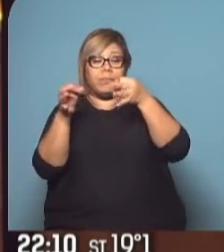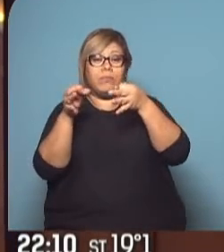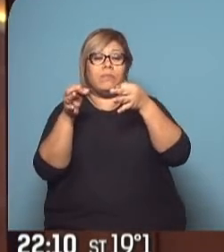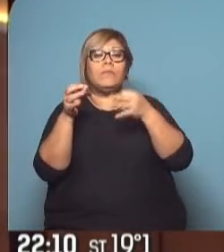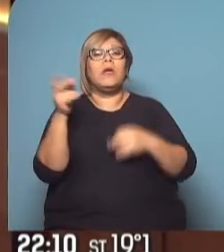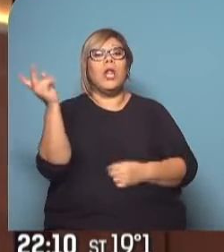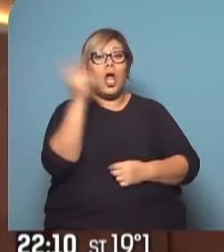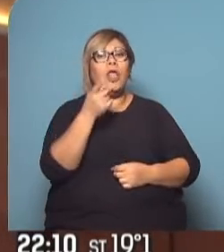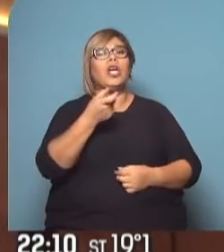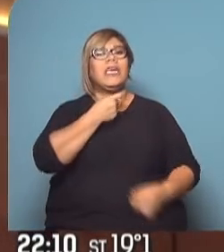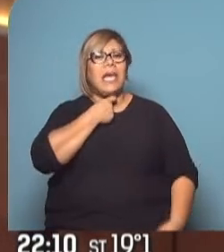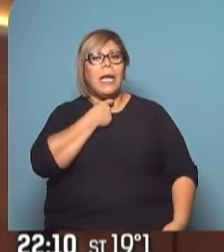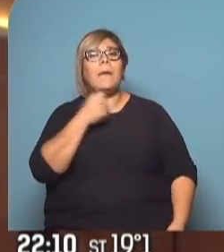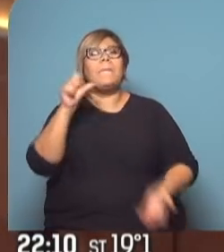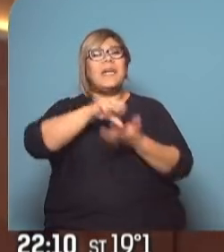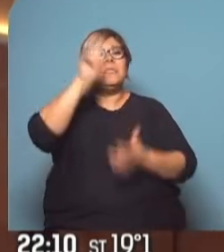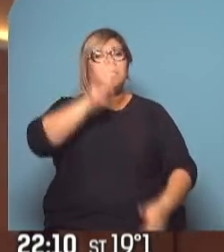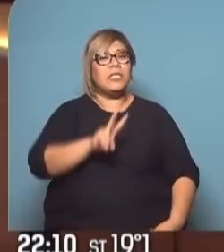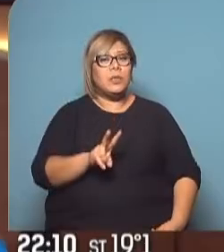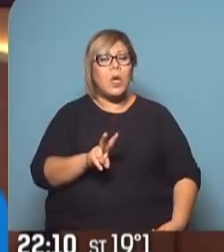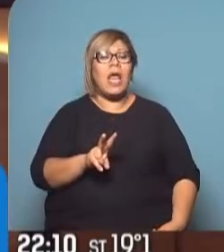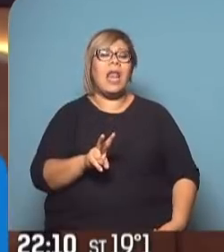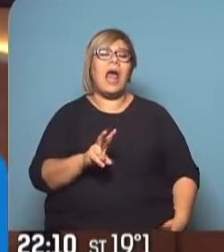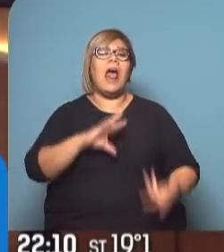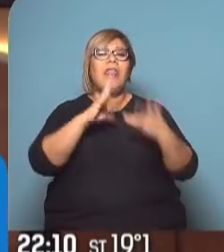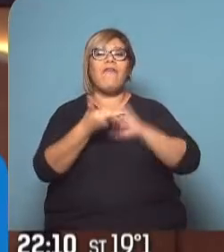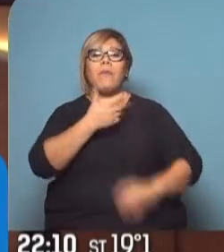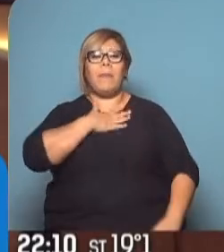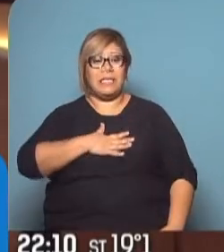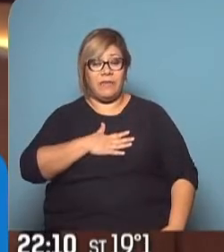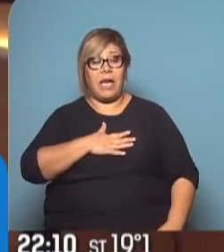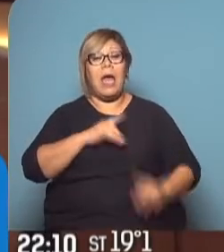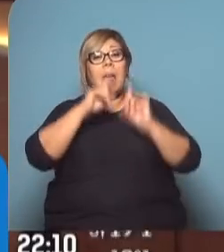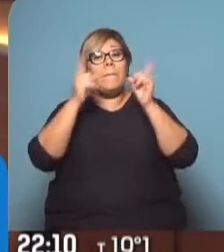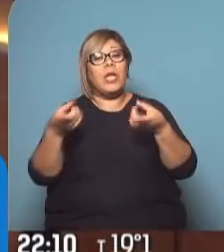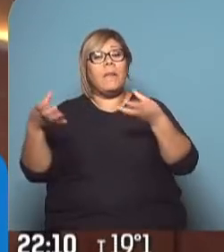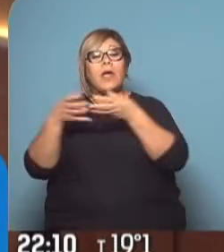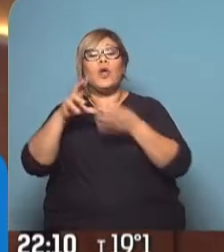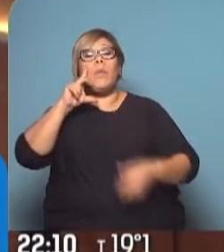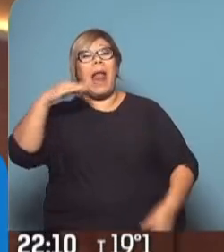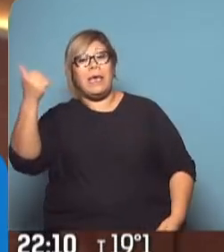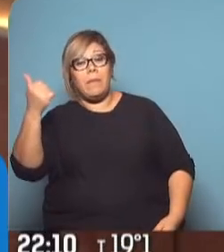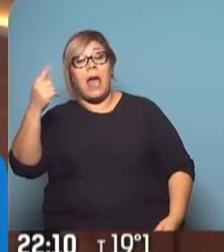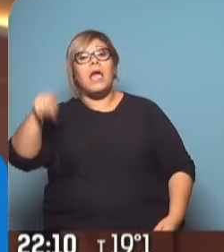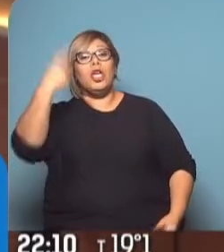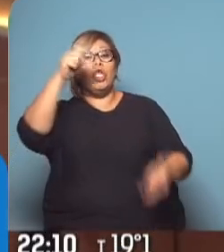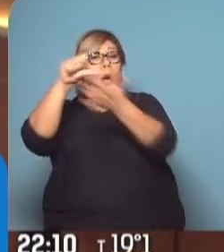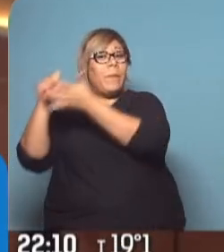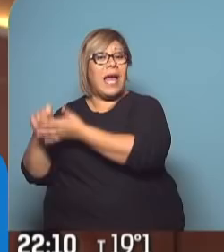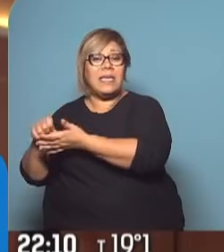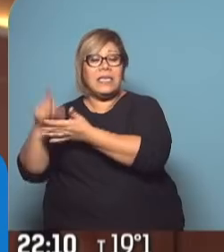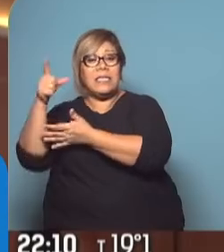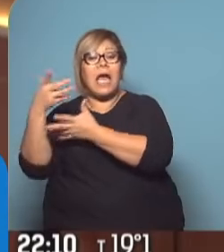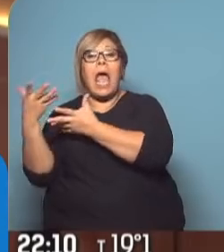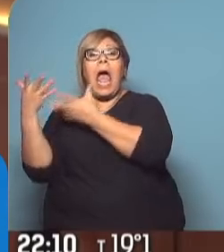cual quiere involucrar a Cuba en las conversaciones y también le pide a Rusia, a Turquía y otros países que depongan su actitud,